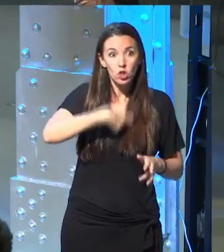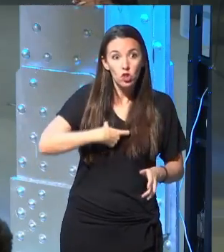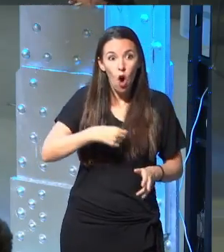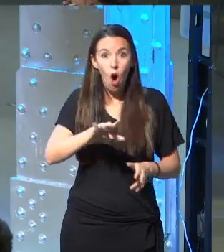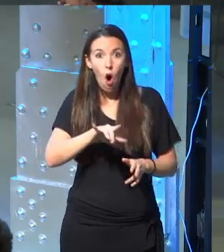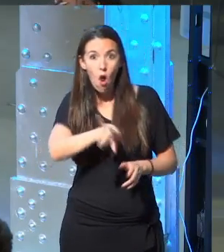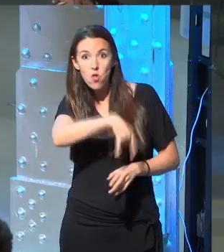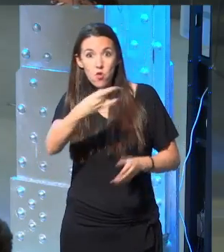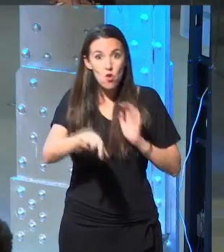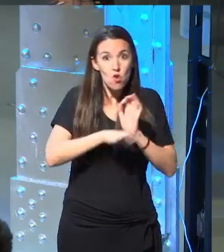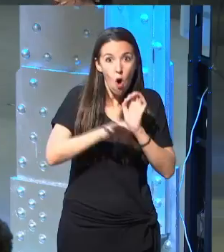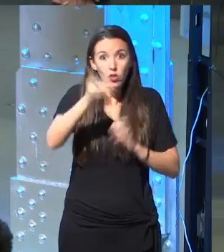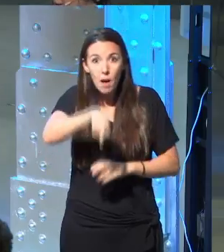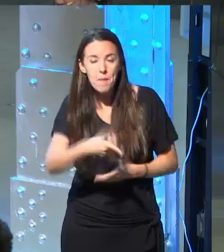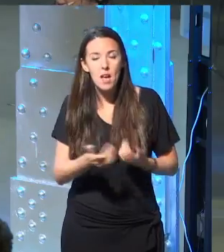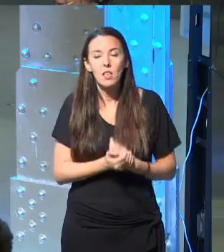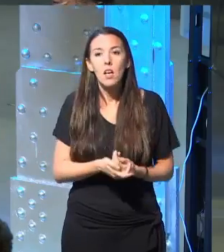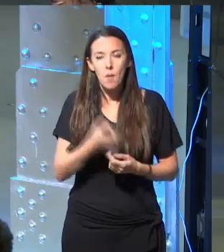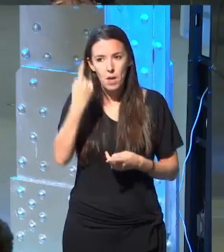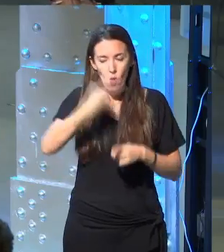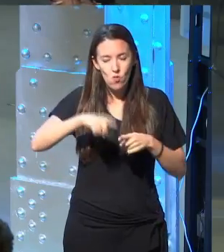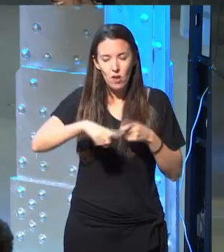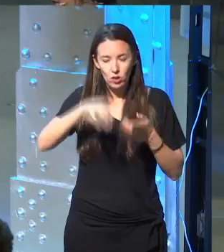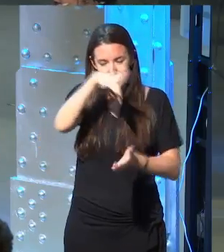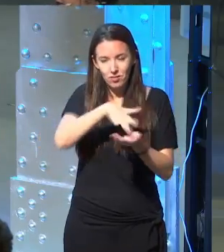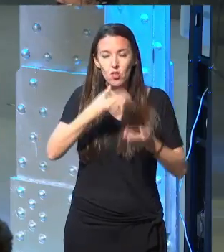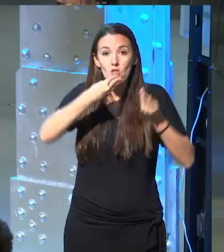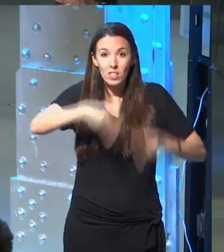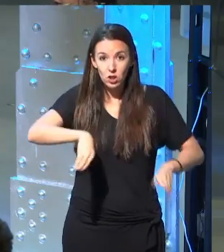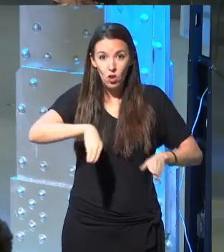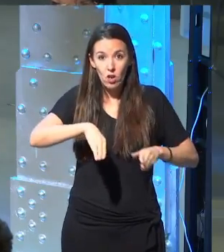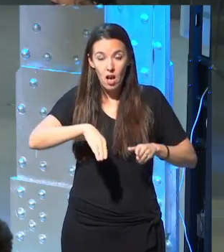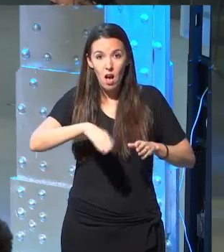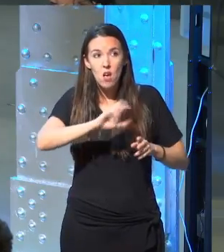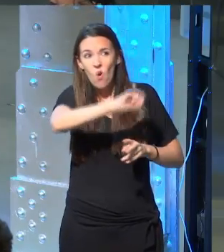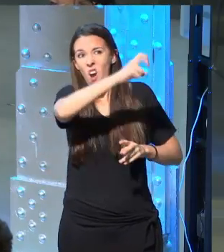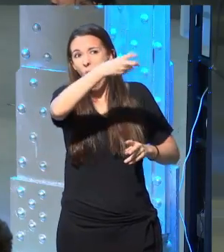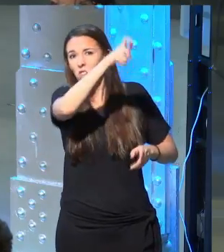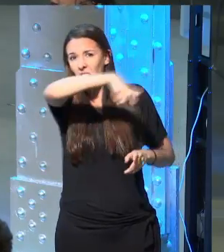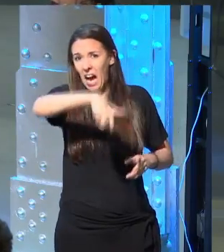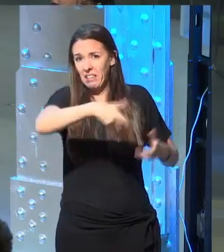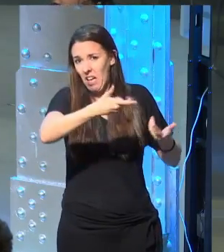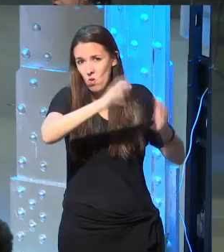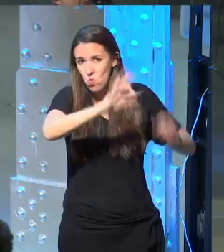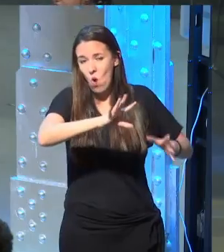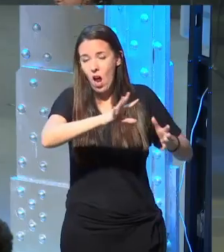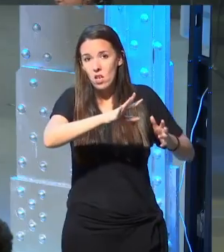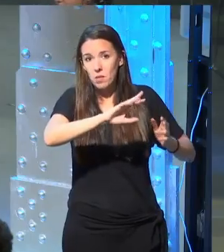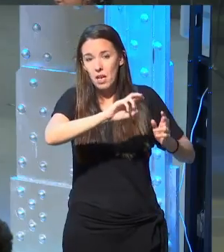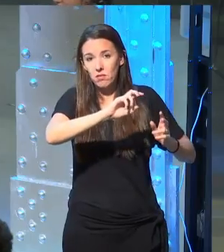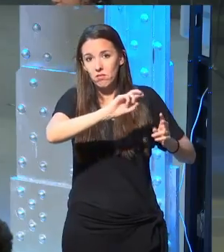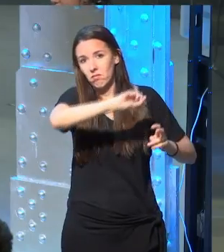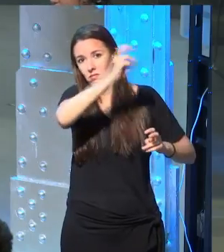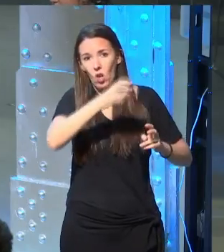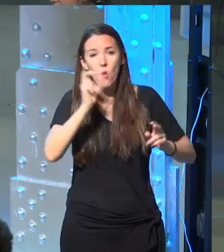Claro, pero me pasa una cosa, que mientras yo iba contando la historia, estas cuentas iban un poco a rebufo, iban como contando